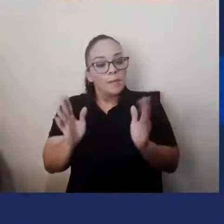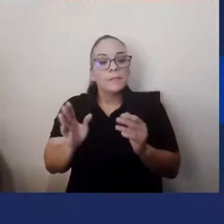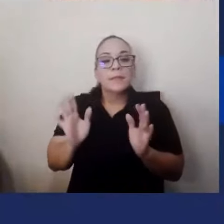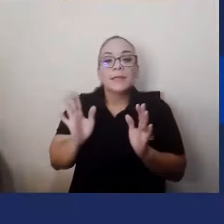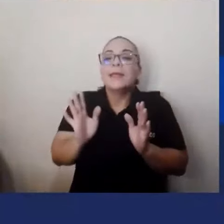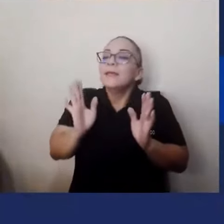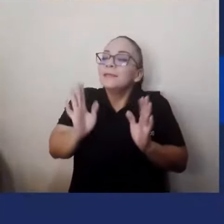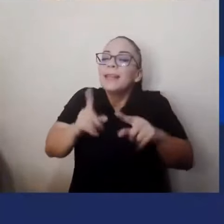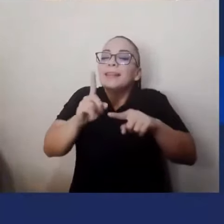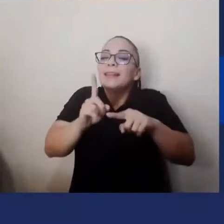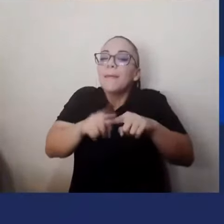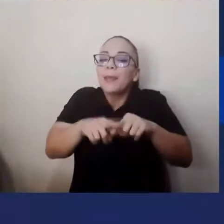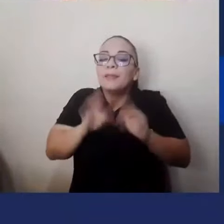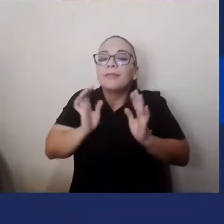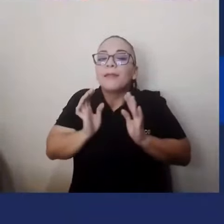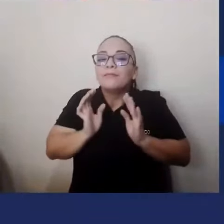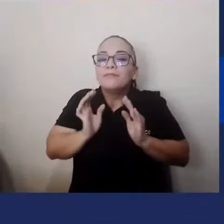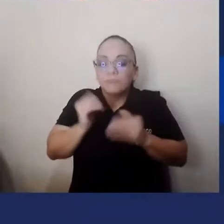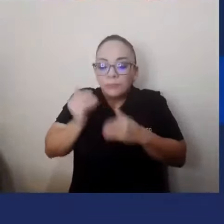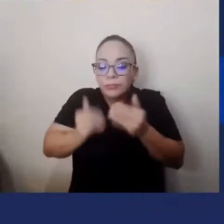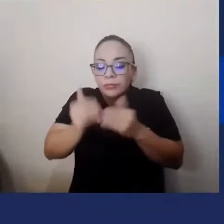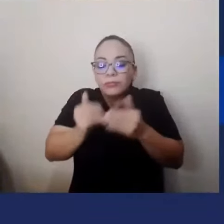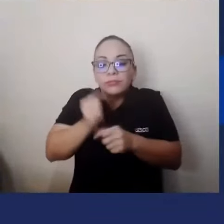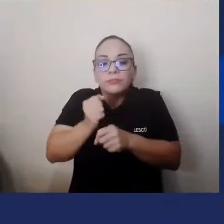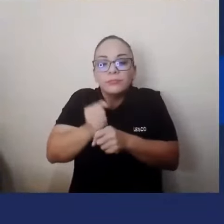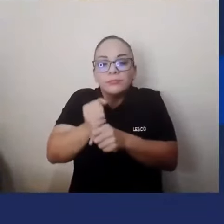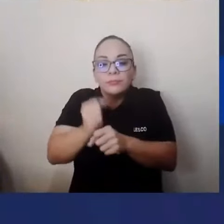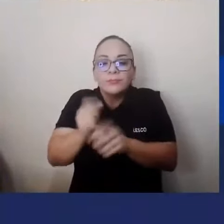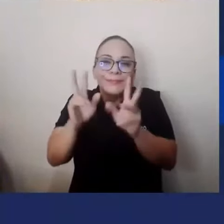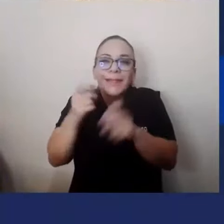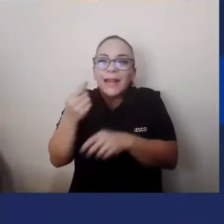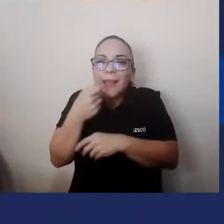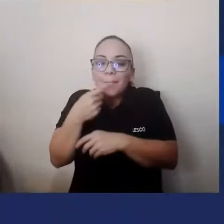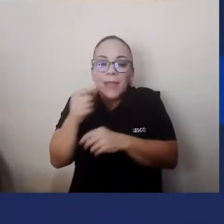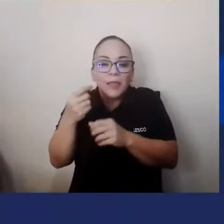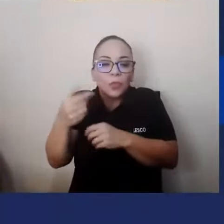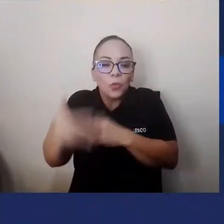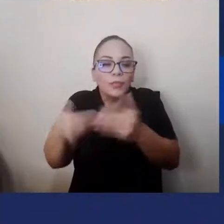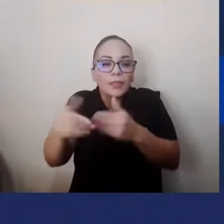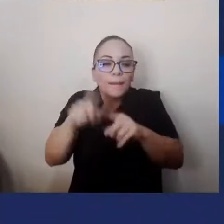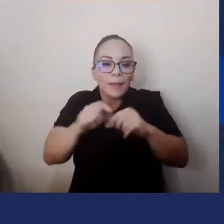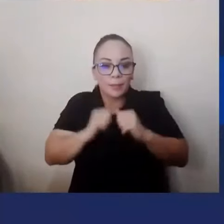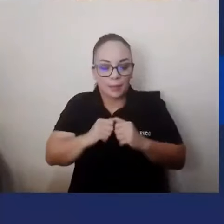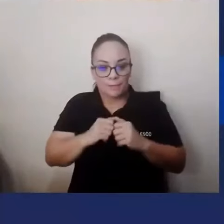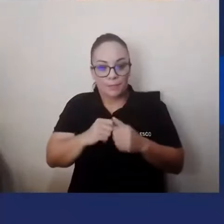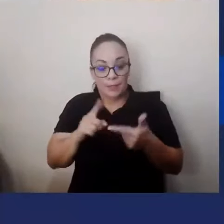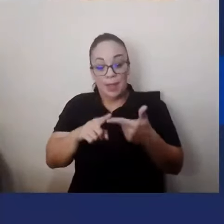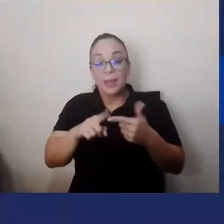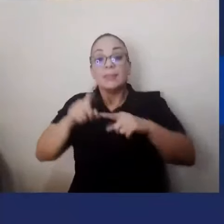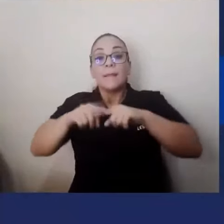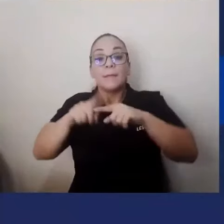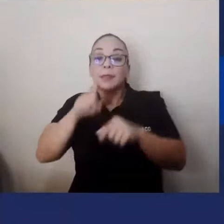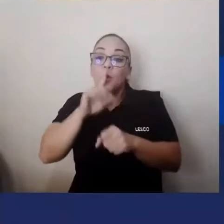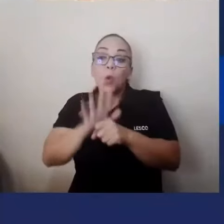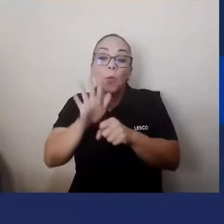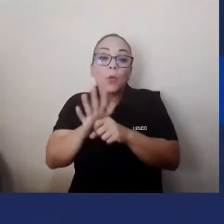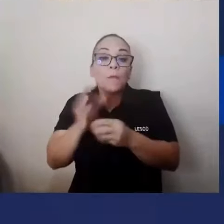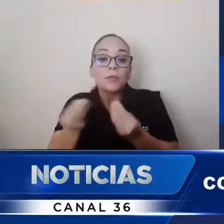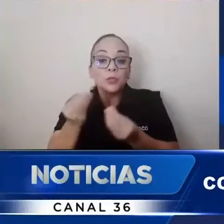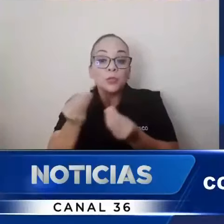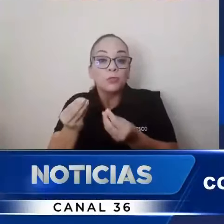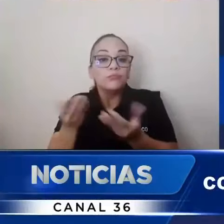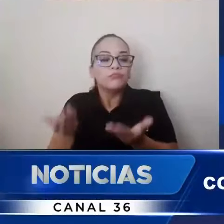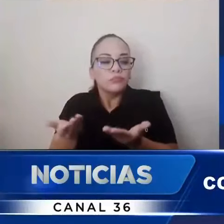de la velocidad con que hagamos el tratamiento, depende del compromiso de todos nosotros para